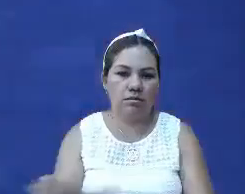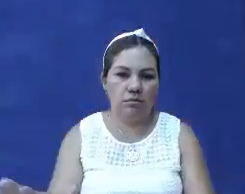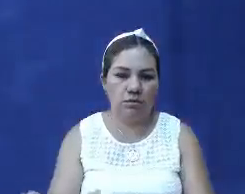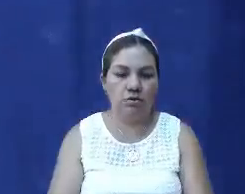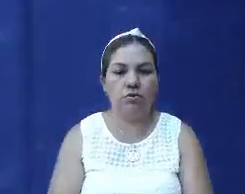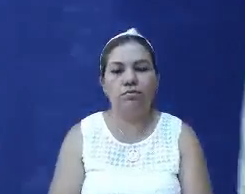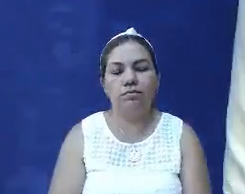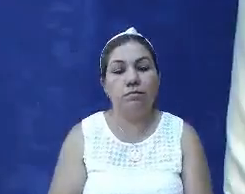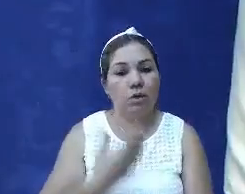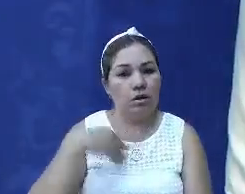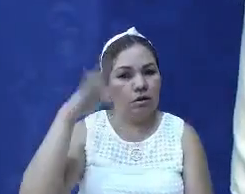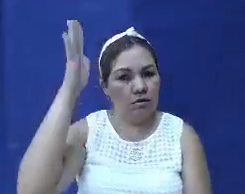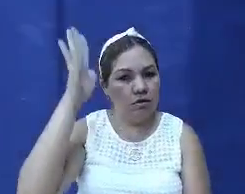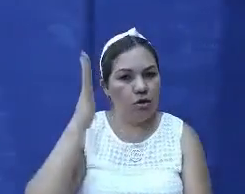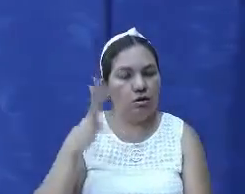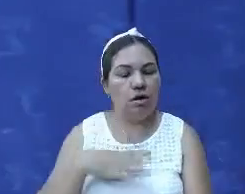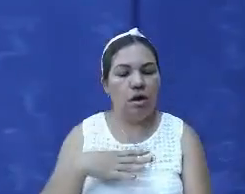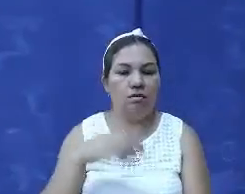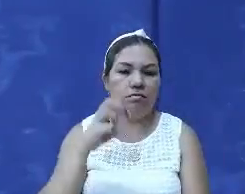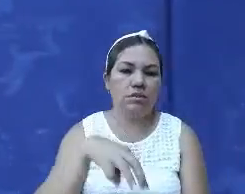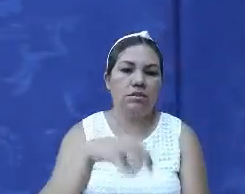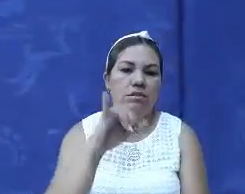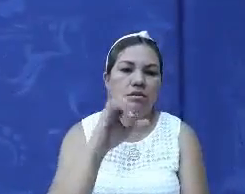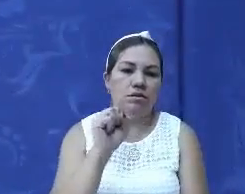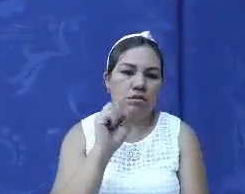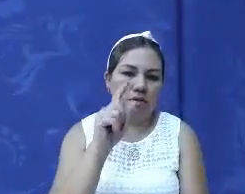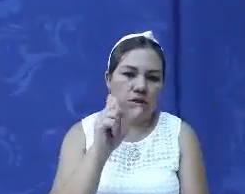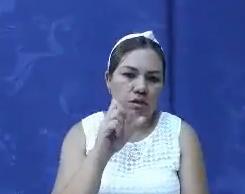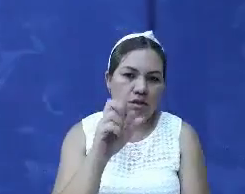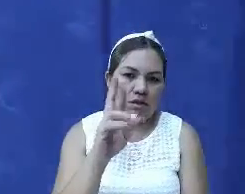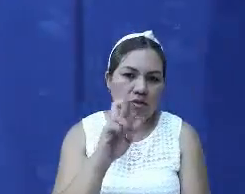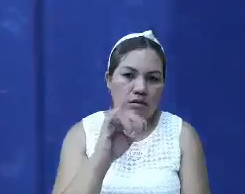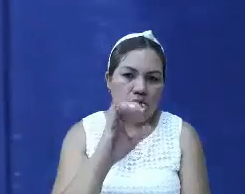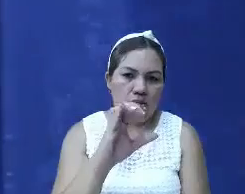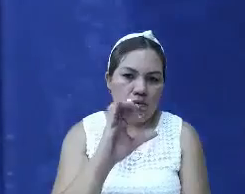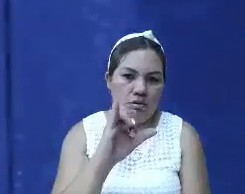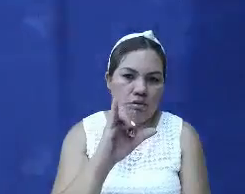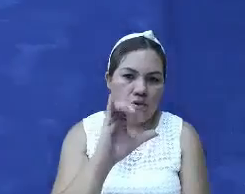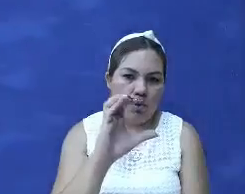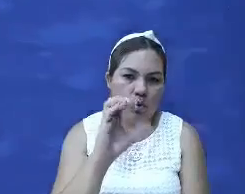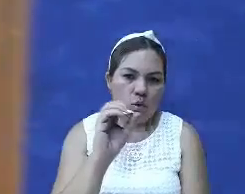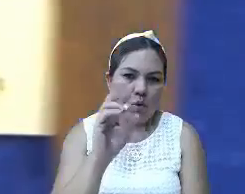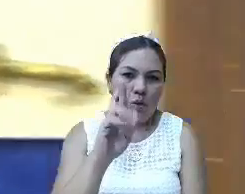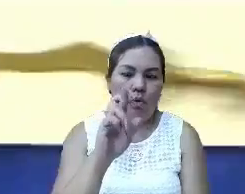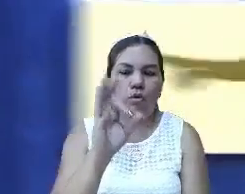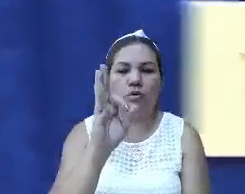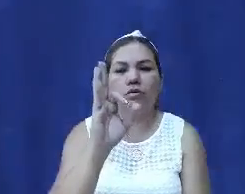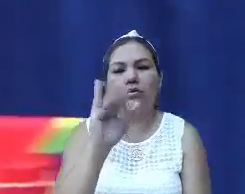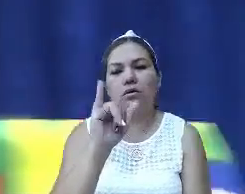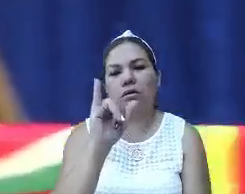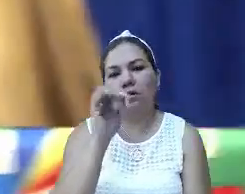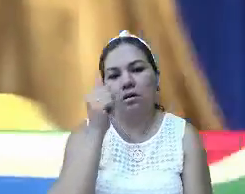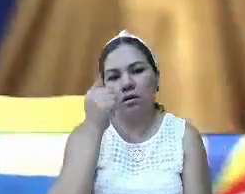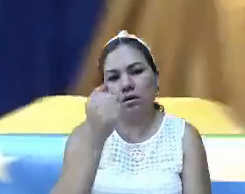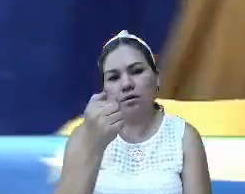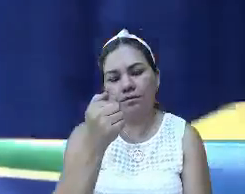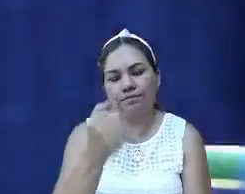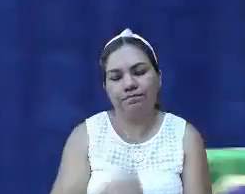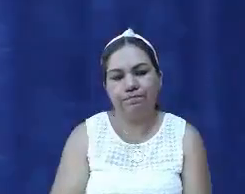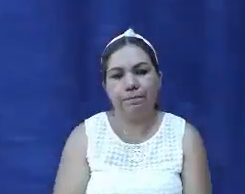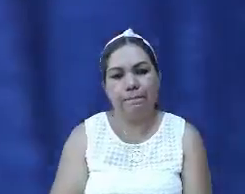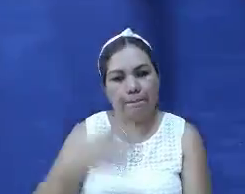teniendo misericordia de Josafat, no de acá, porque acá ya estaba corrompido. Entonces Dios tuvo que